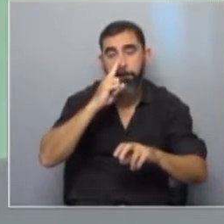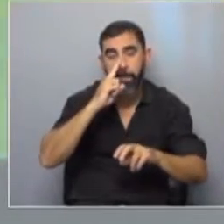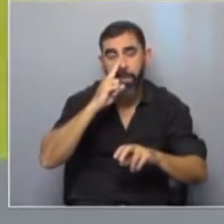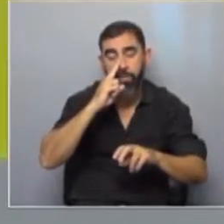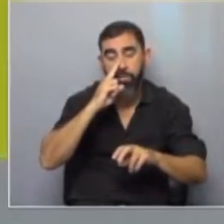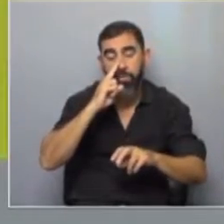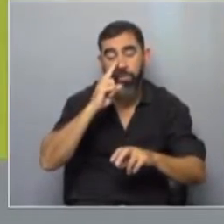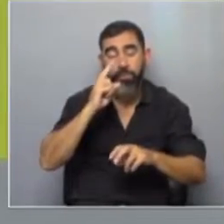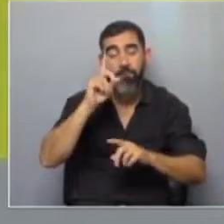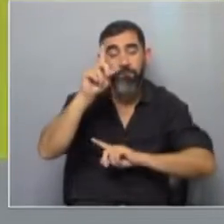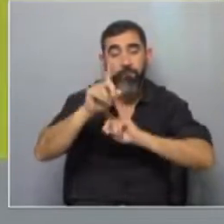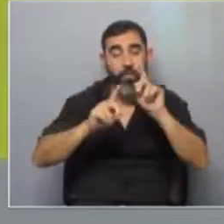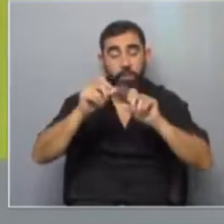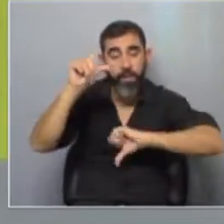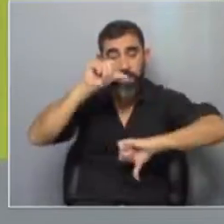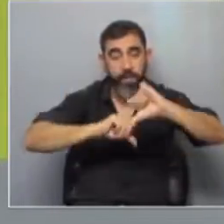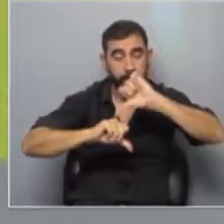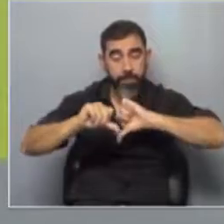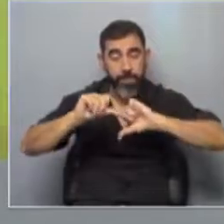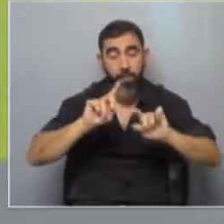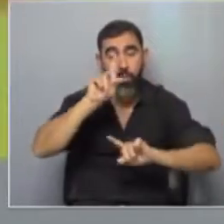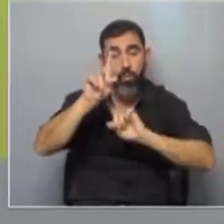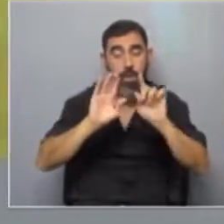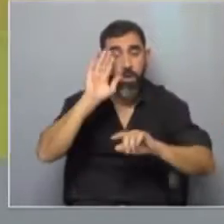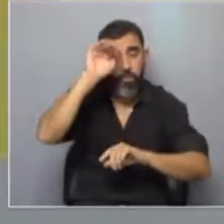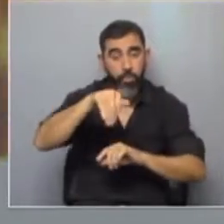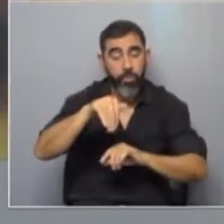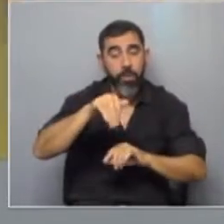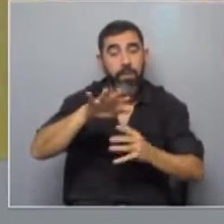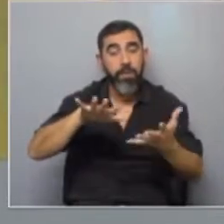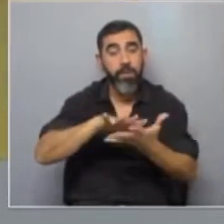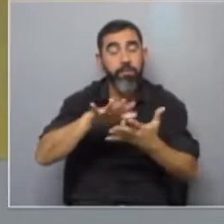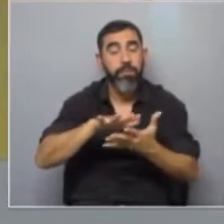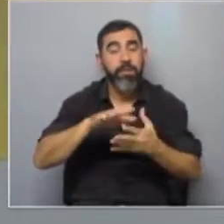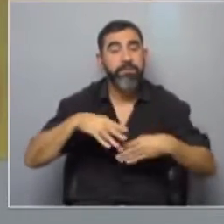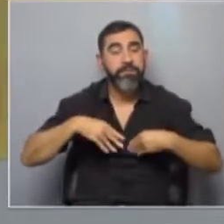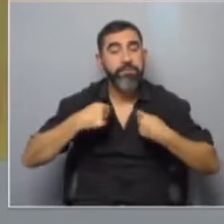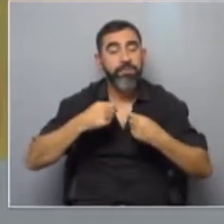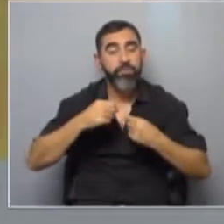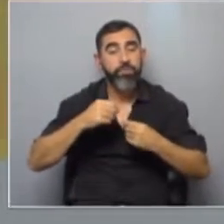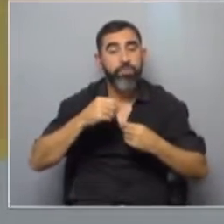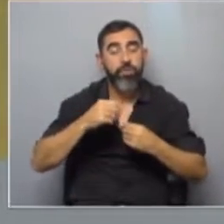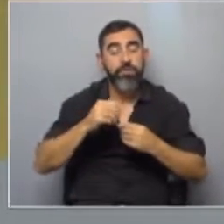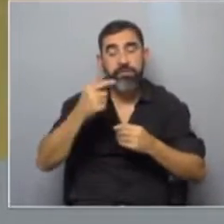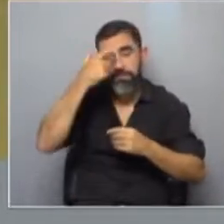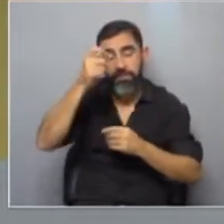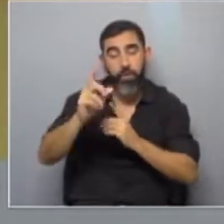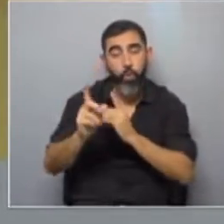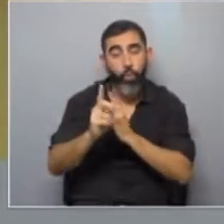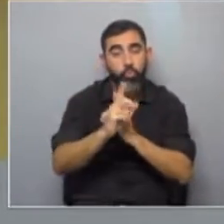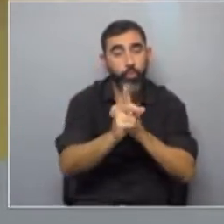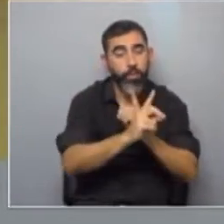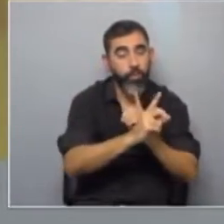la Facultad de Química de la Universidad de la República, más precisamente al área de sensometría y ciencia del consumidor, que es